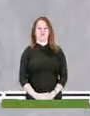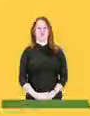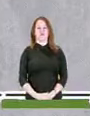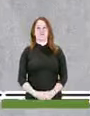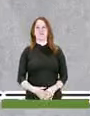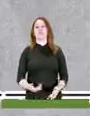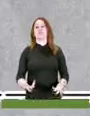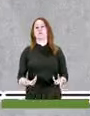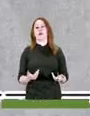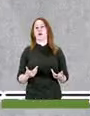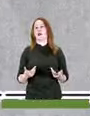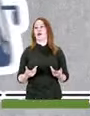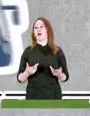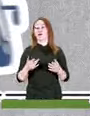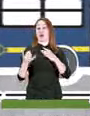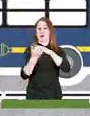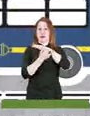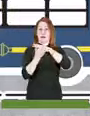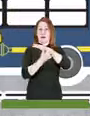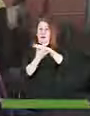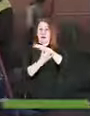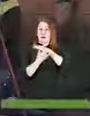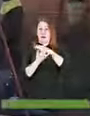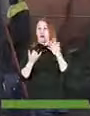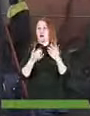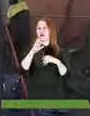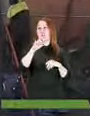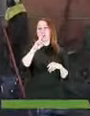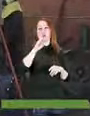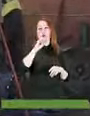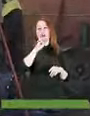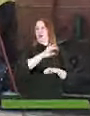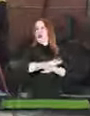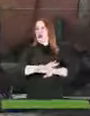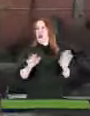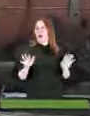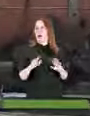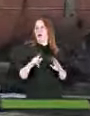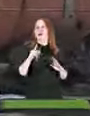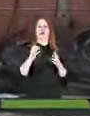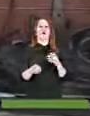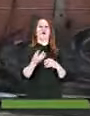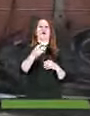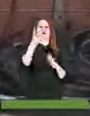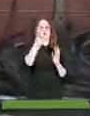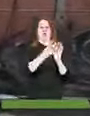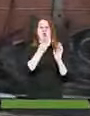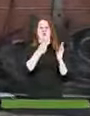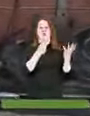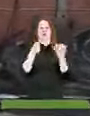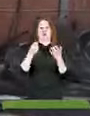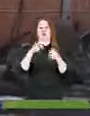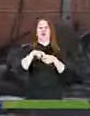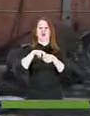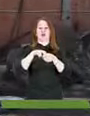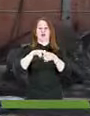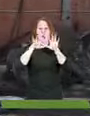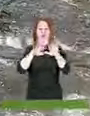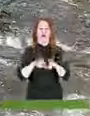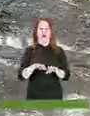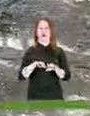Logramos el desmonte del SITP provisional con la salida de operación de cerca de 4.600 buses viejos que aportaban